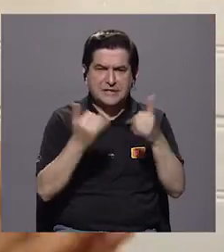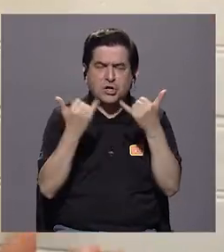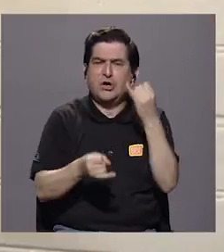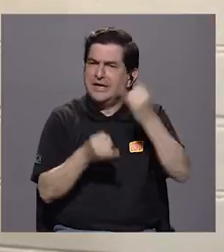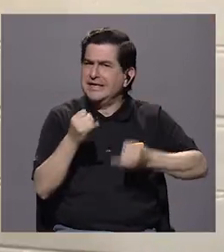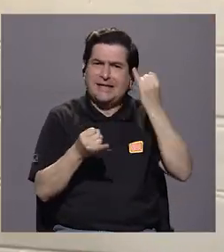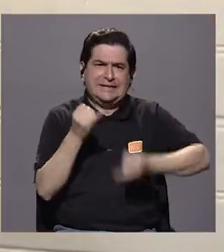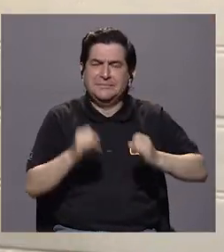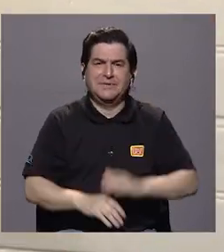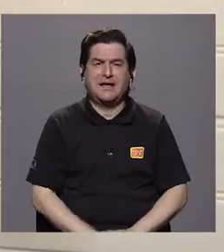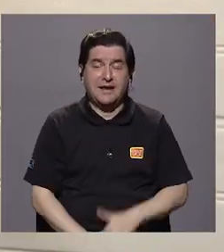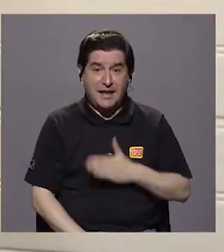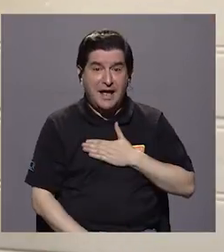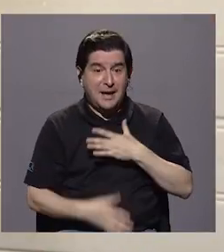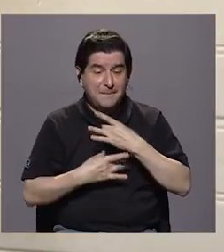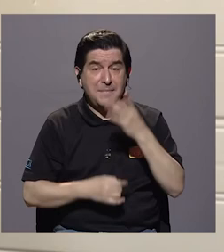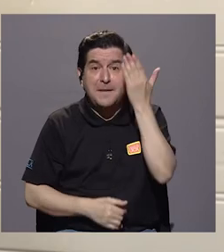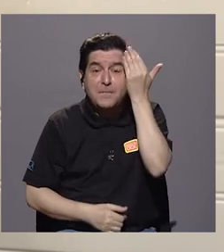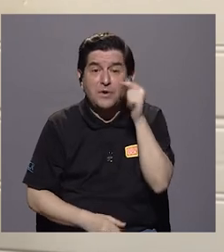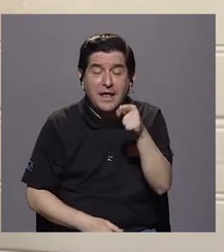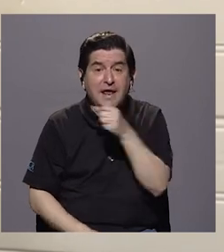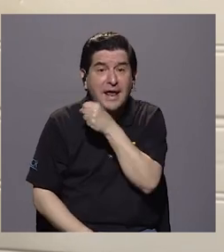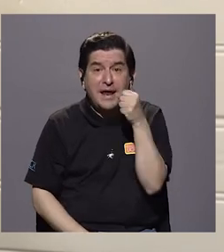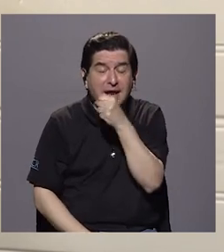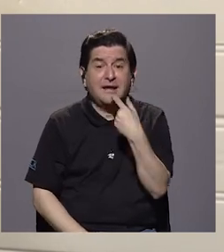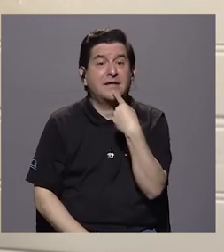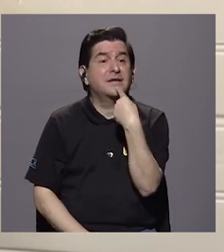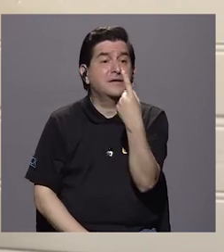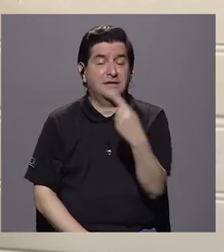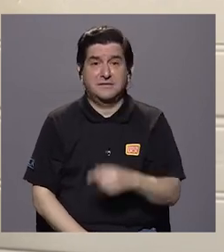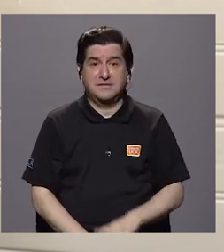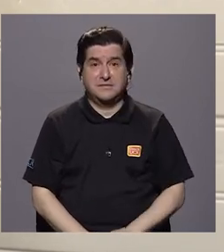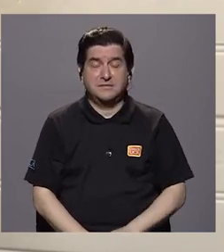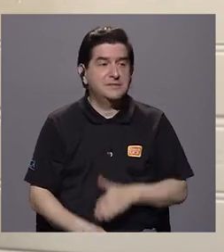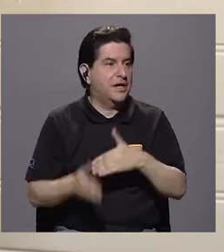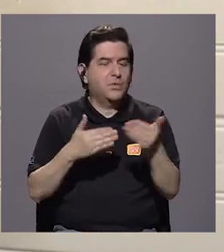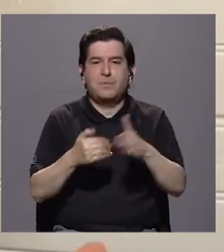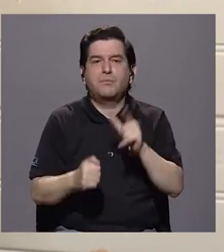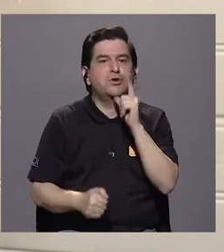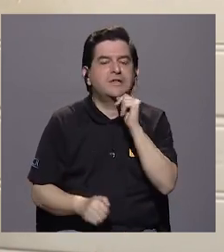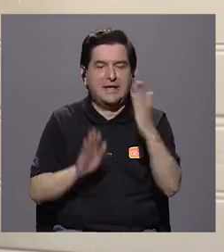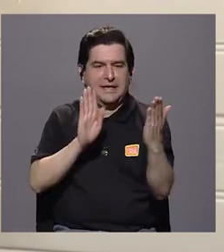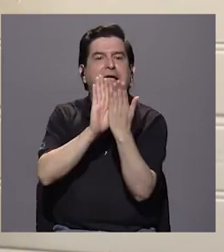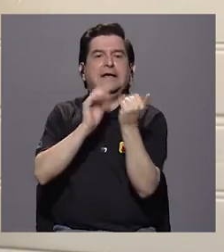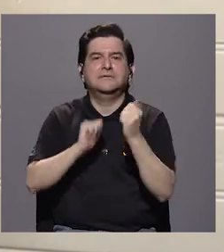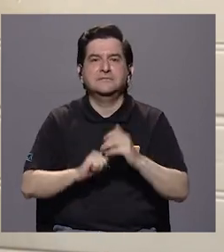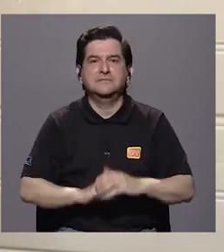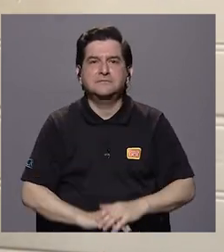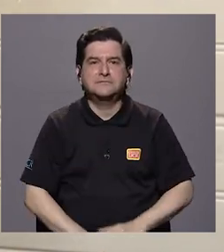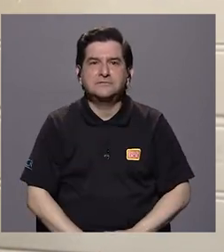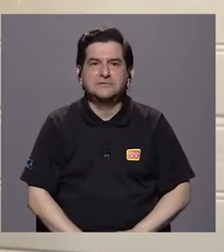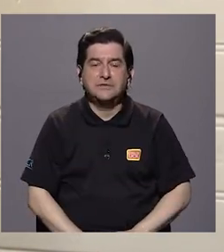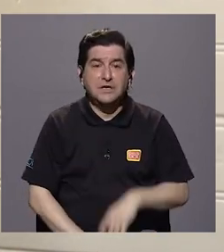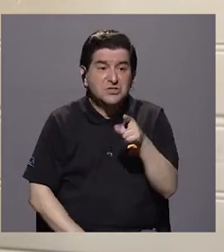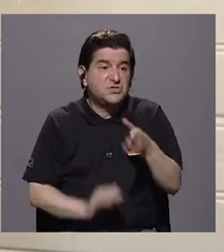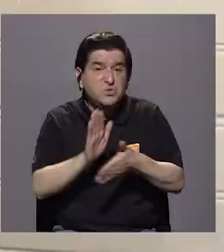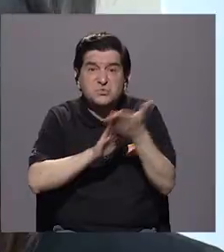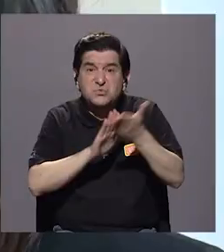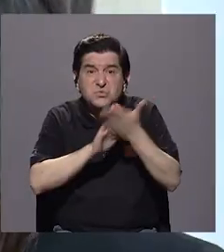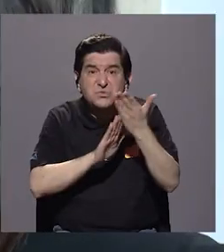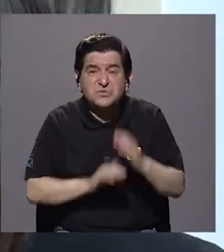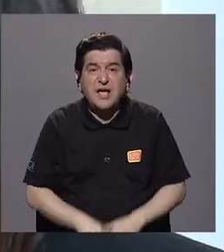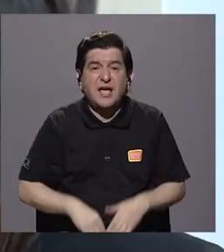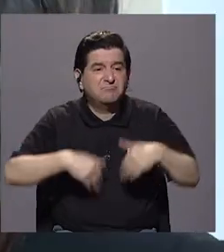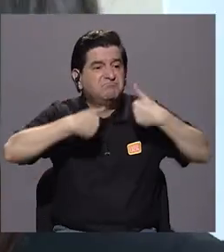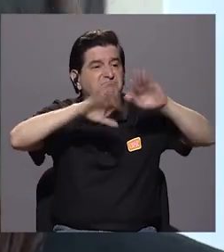terminar. ¿Sabe por qué me llama tanto la atención? Ajá. Porque usted en esa canción le dice a quien tenga de frente, si te vas a ir,